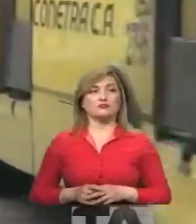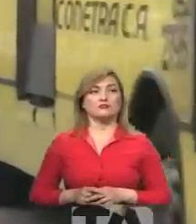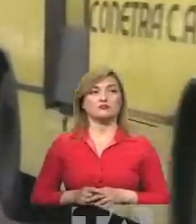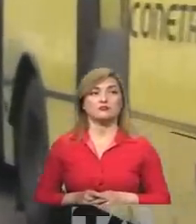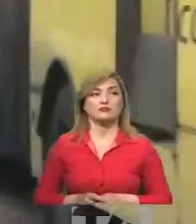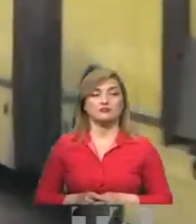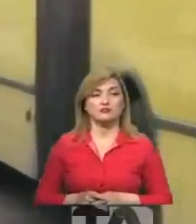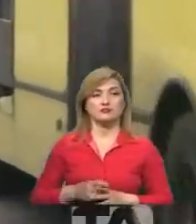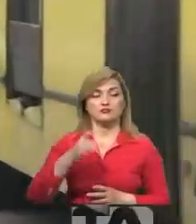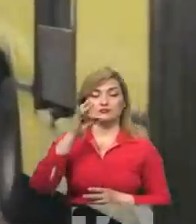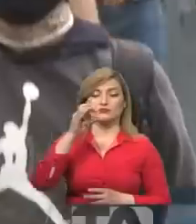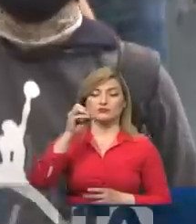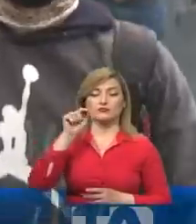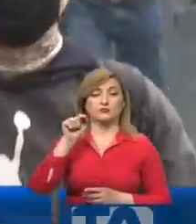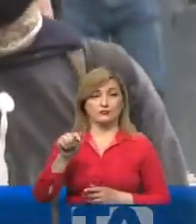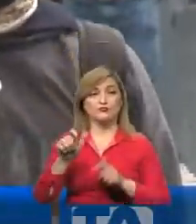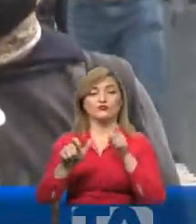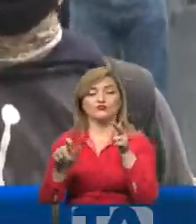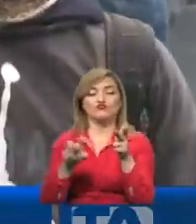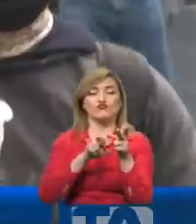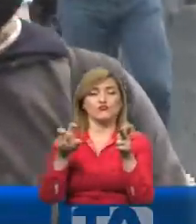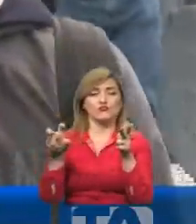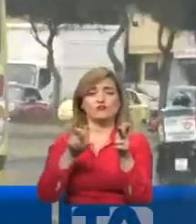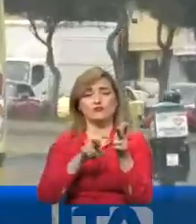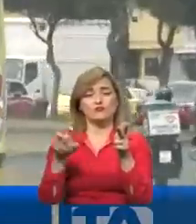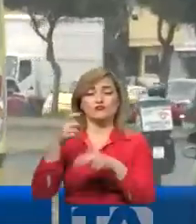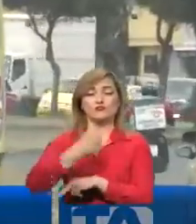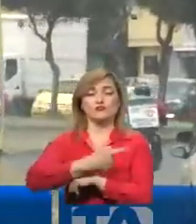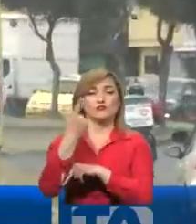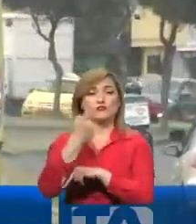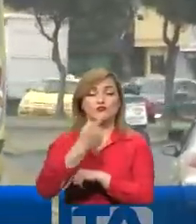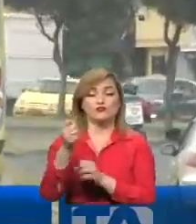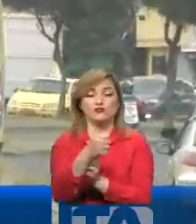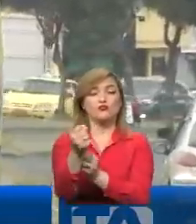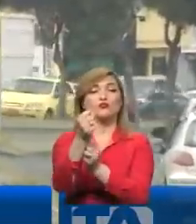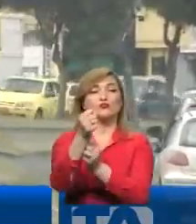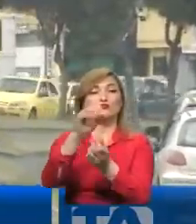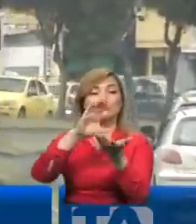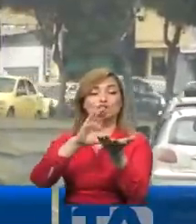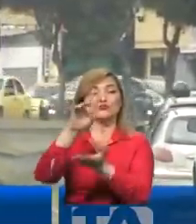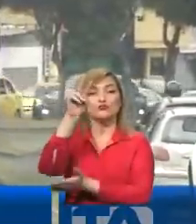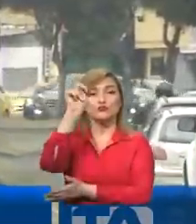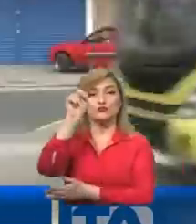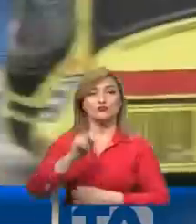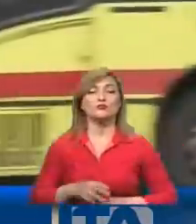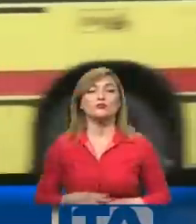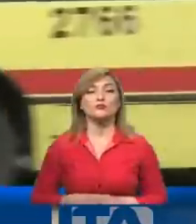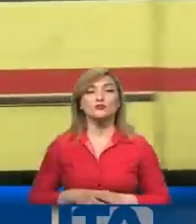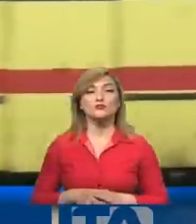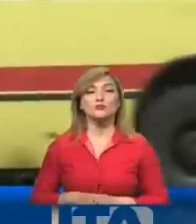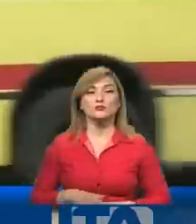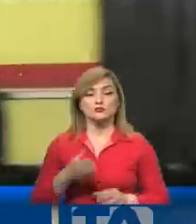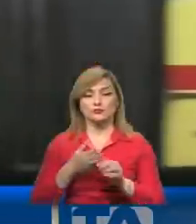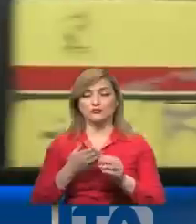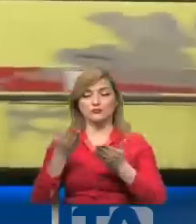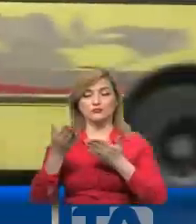Son alrededor de 80.000 personas las que usan a diario los buses articulados del Corredor Central Norte para transportarse. Y con el fin de